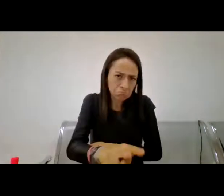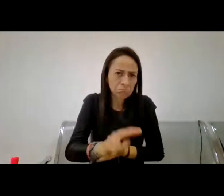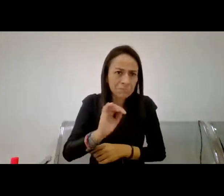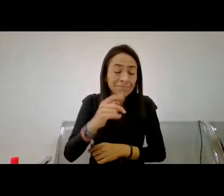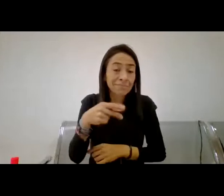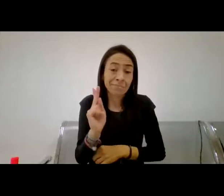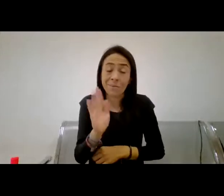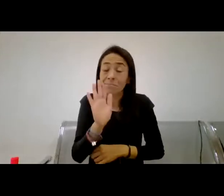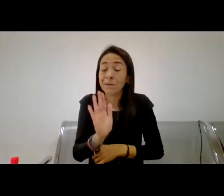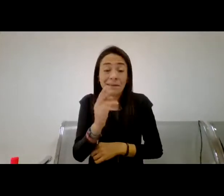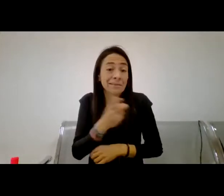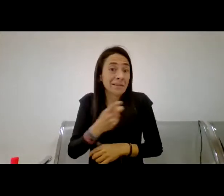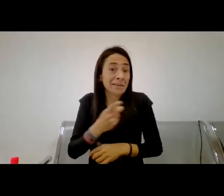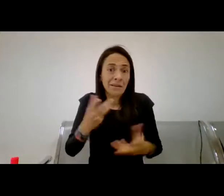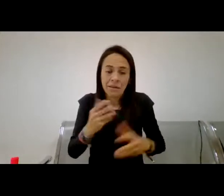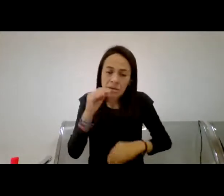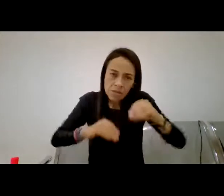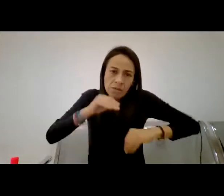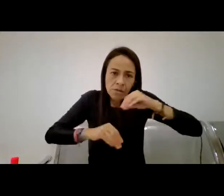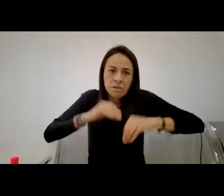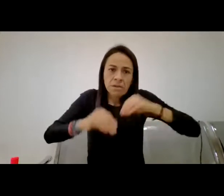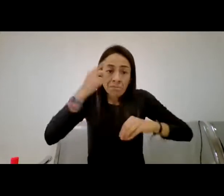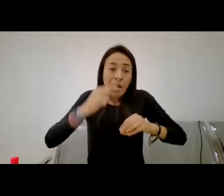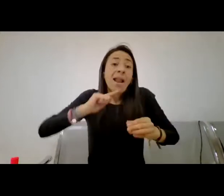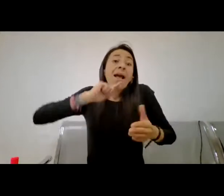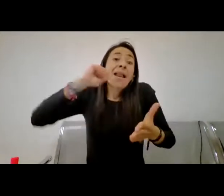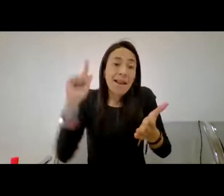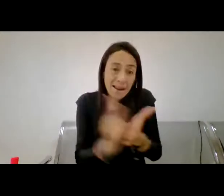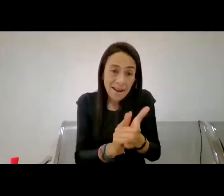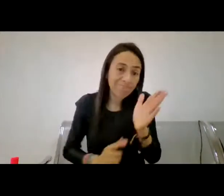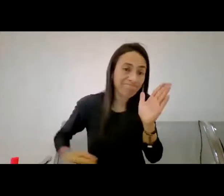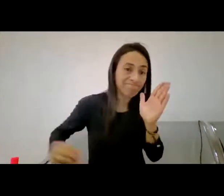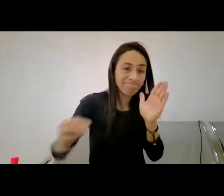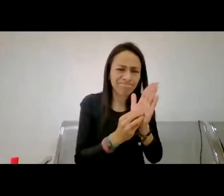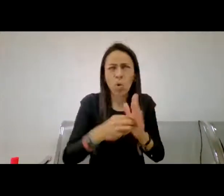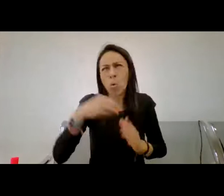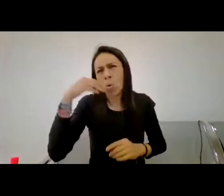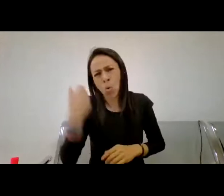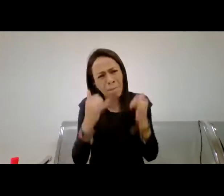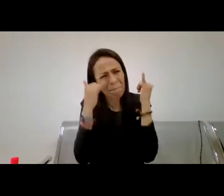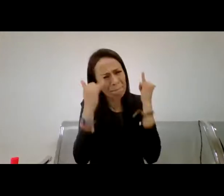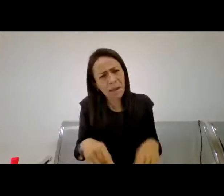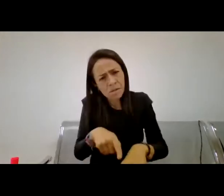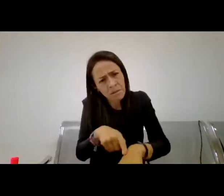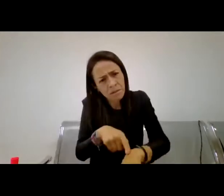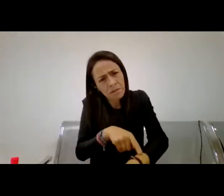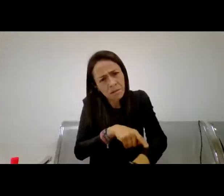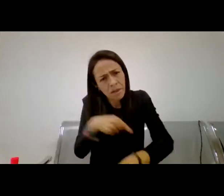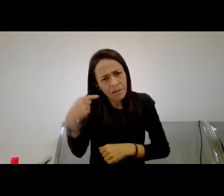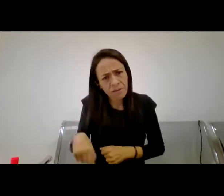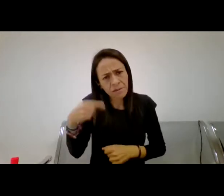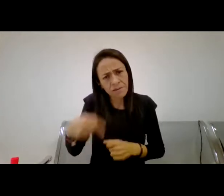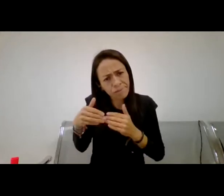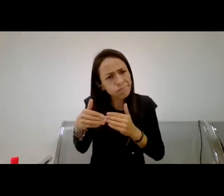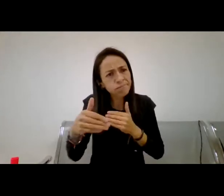larga. La verdad es que eso, si se hiciera, podría ser muy bueno, va a tardar mucho, hay que hacer un litigio